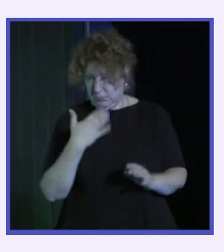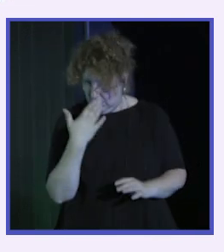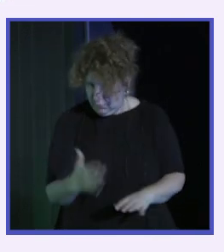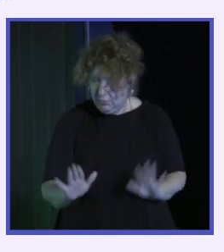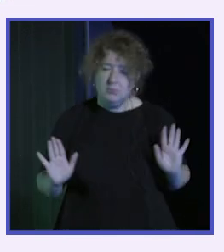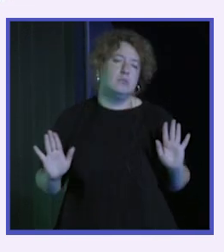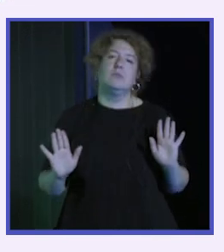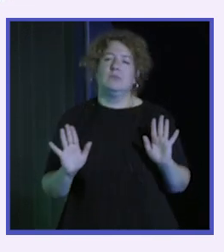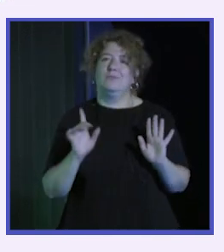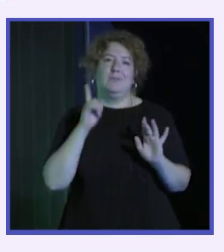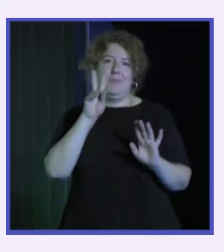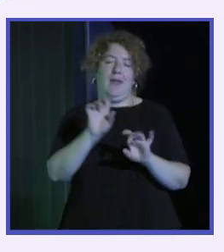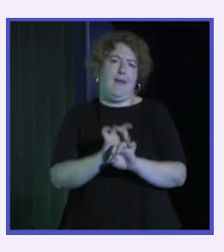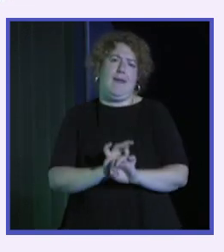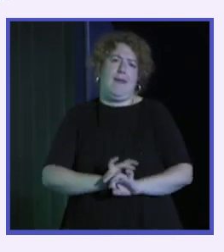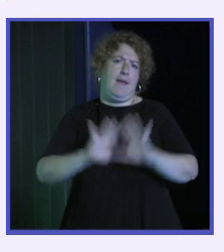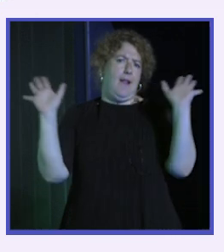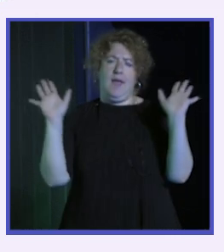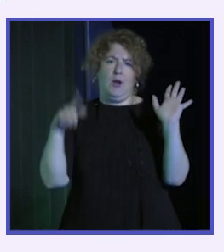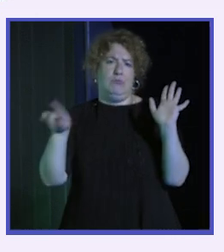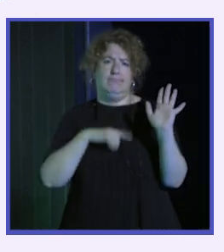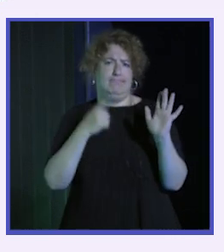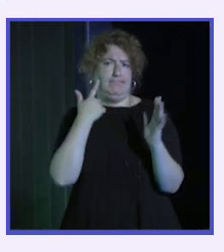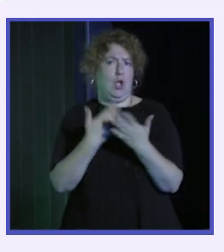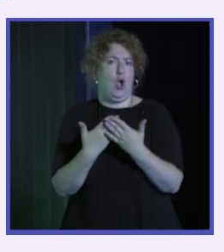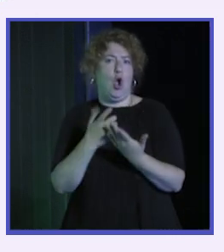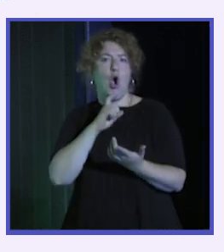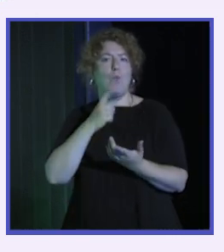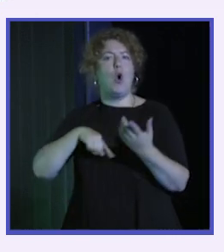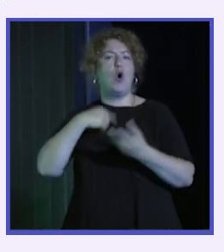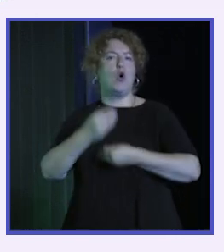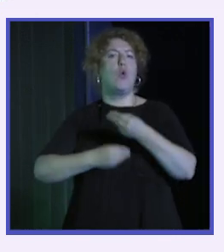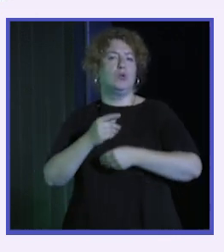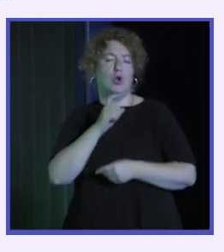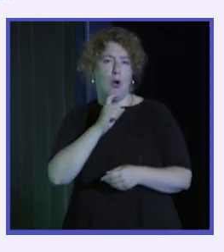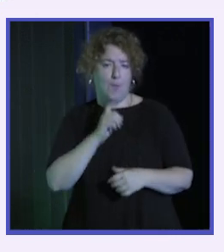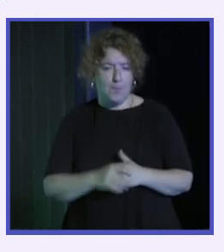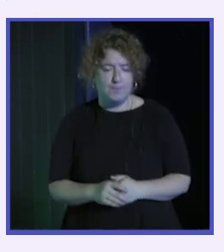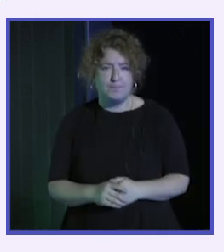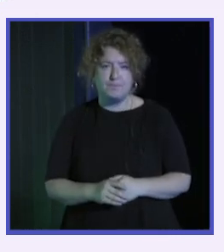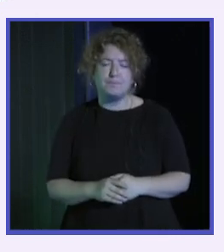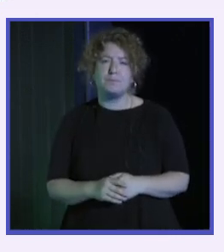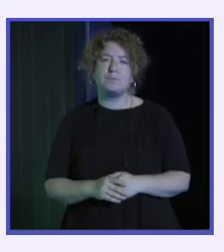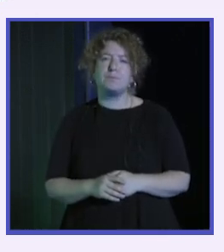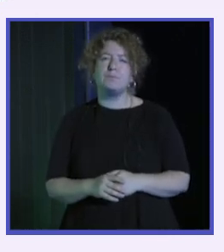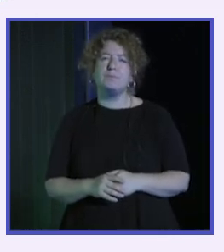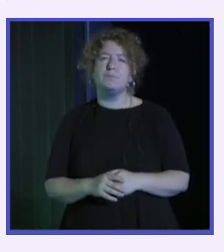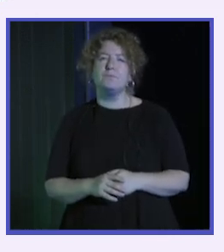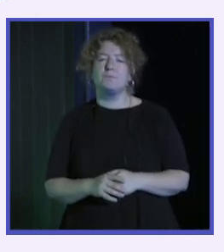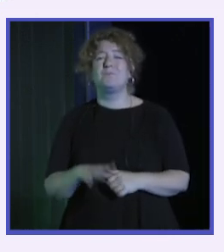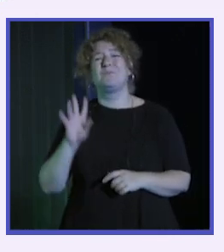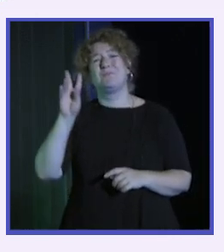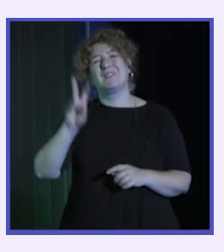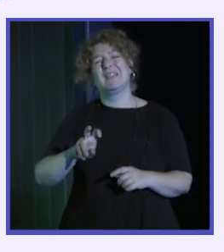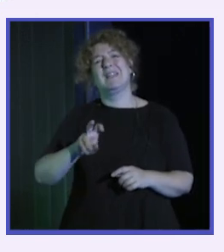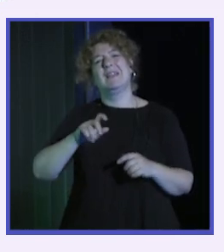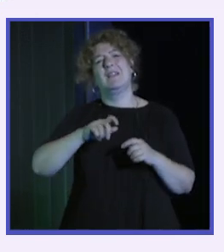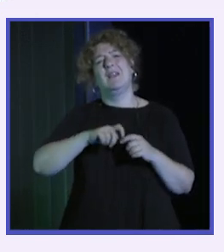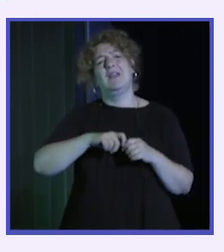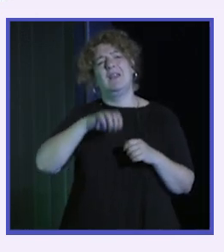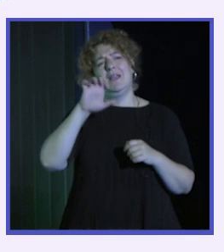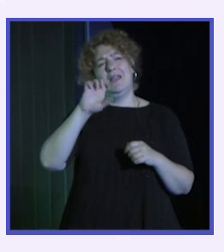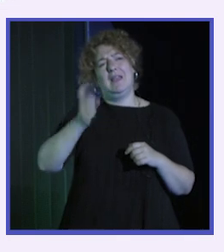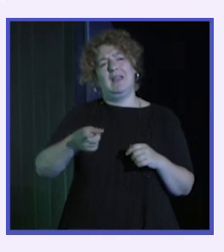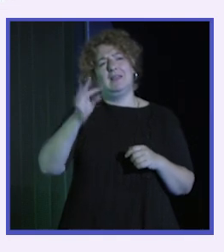¿vale? Yo creo que es un ejemplo muy práctico y de cómo lo compartimos en el prompt body. Y ahora voy a la parte de extensibilidad. Os vamos a